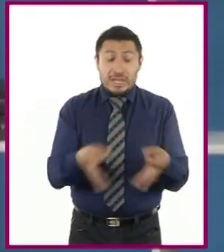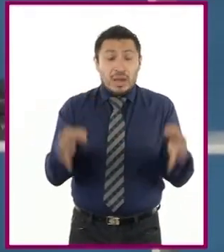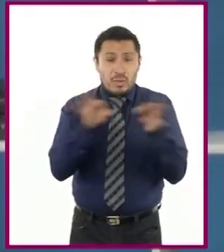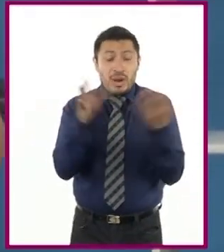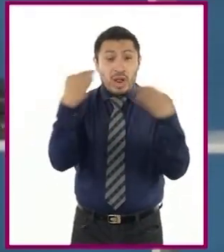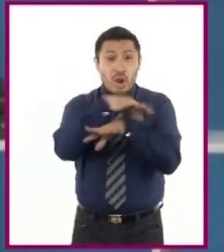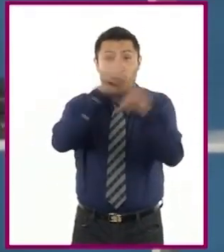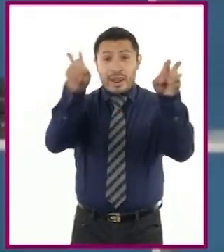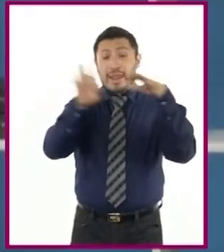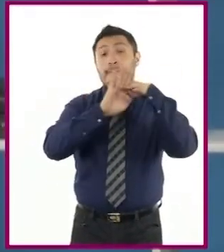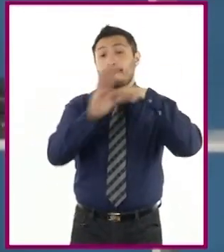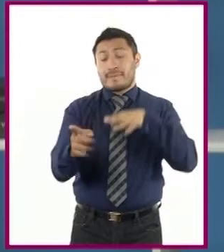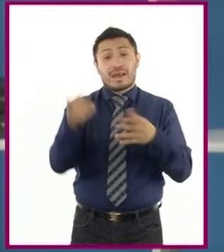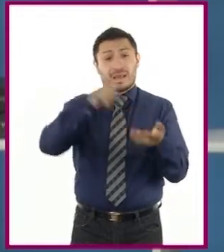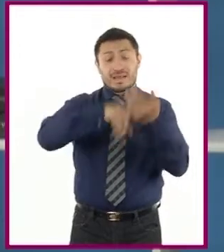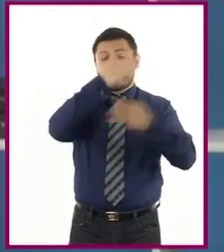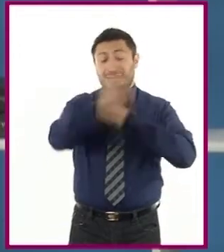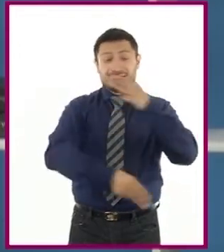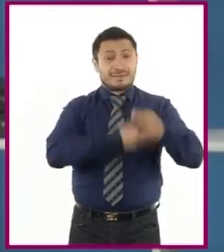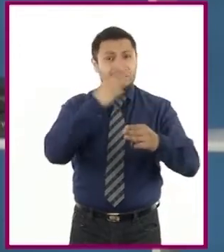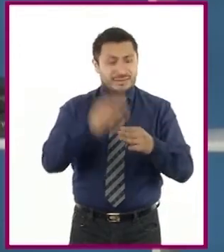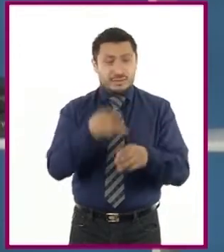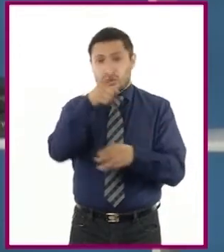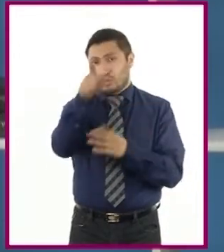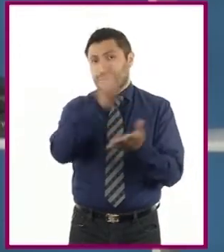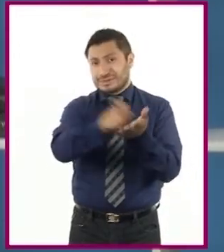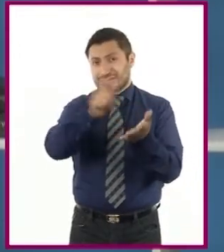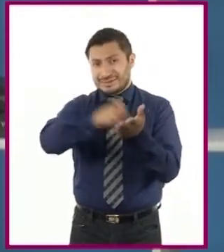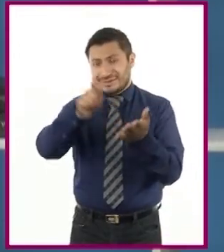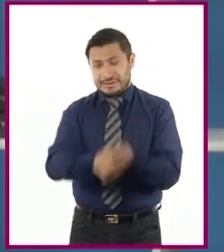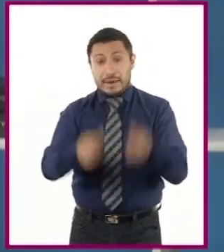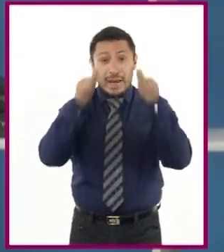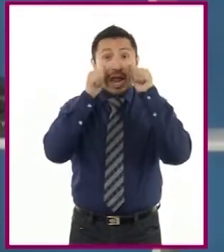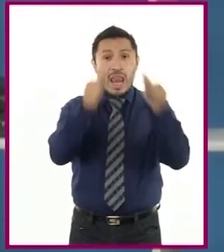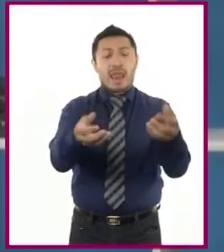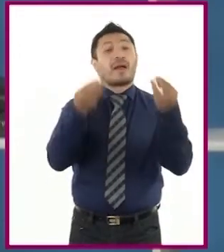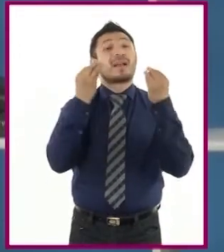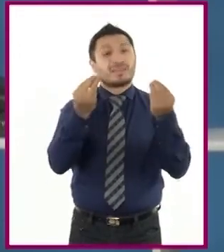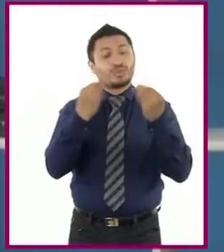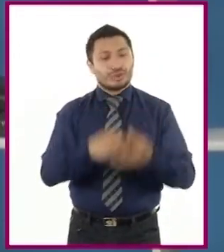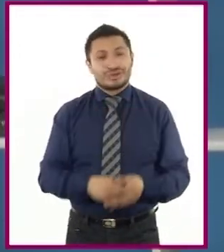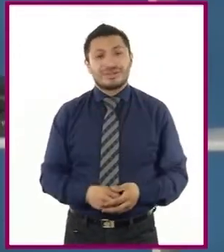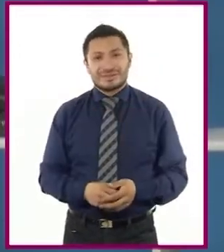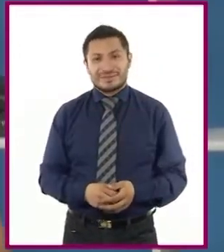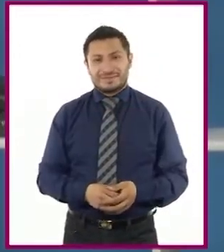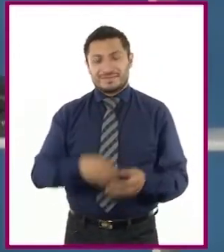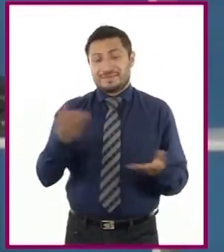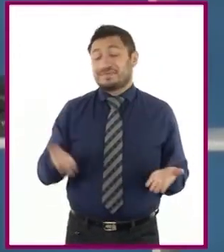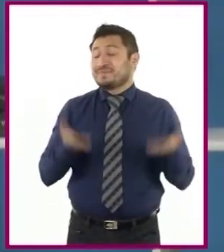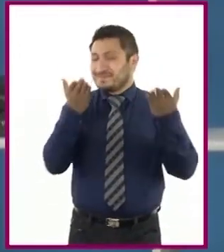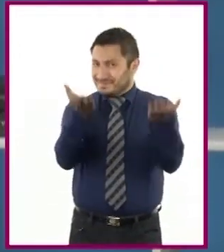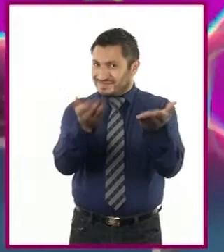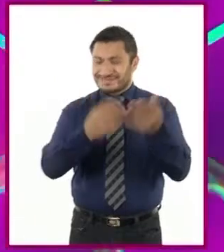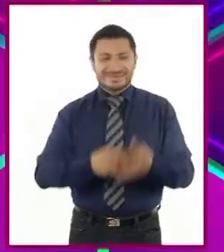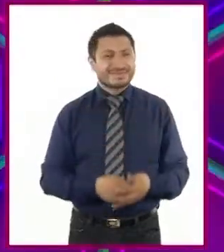de la migración en el mundo. Tomen nota y estén muy atentas y atentos. ¡Corre